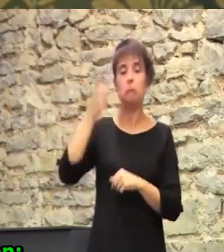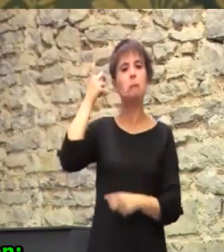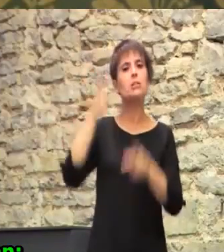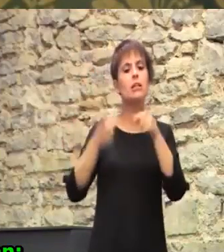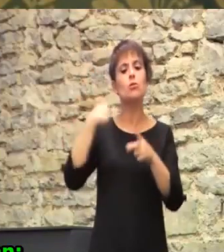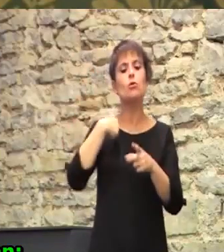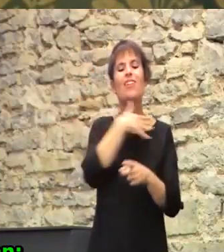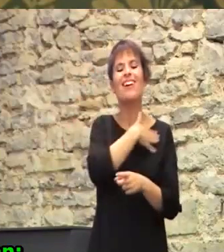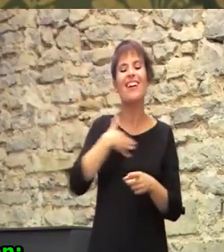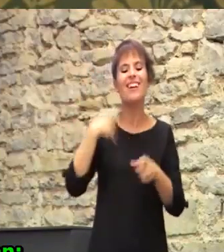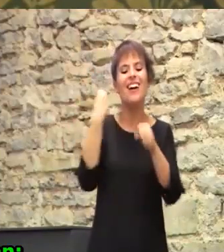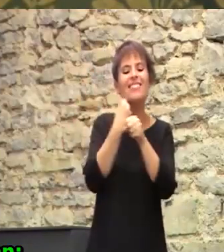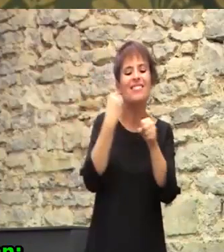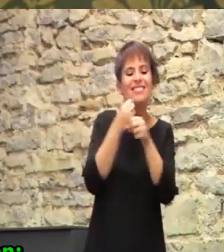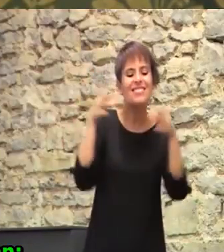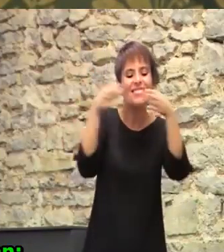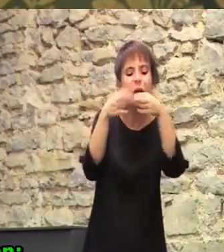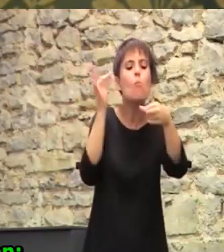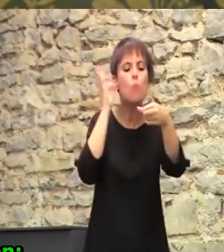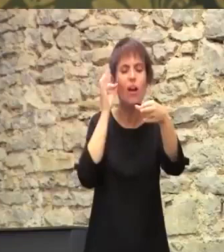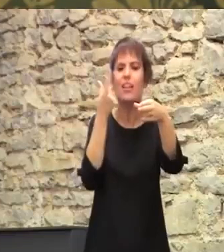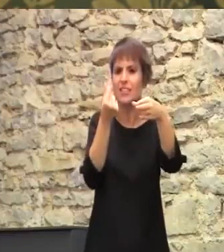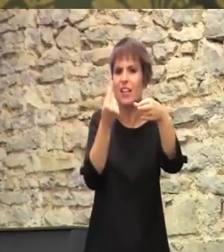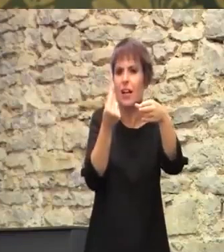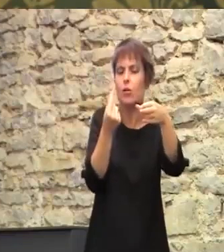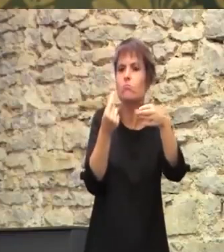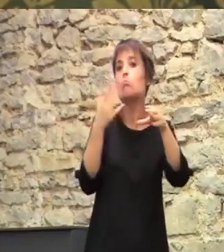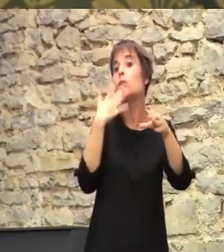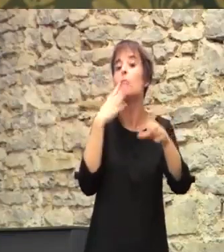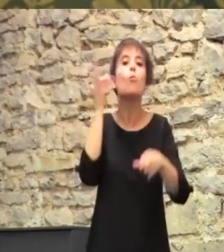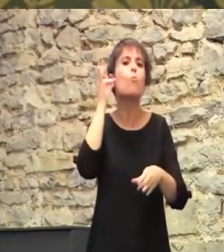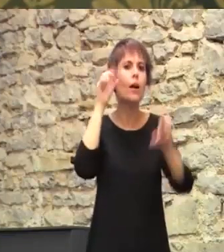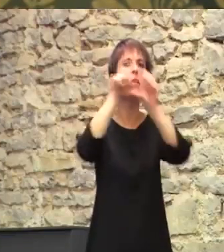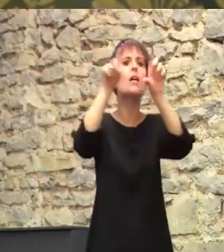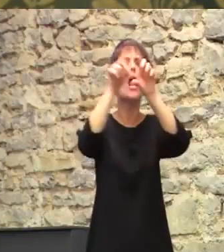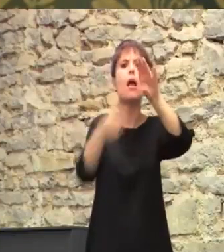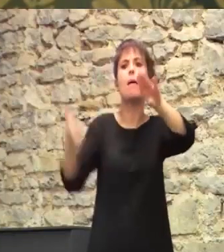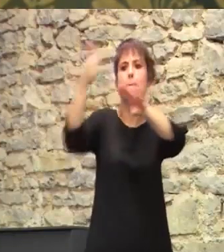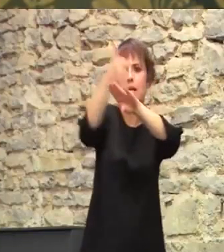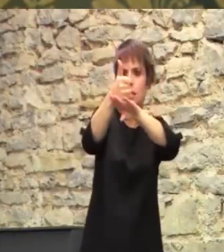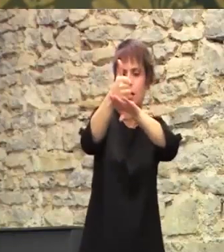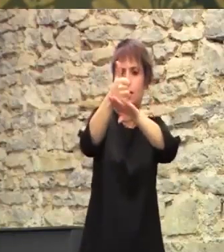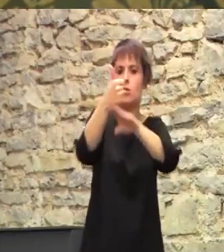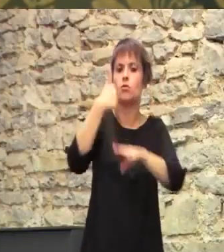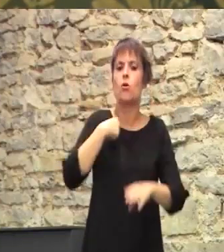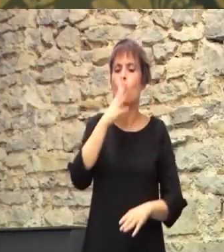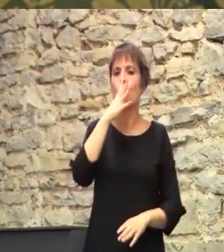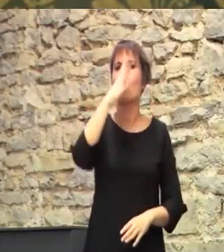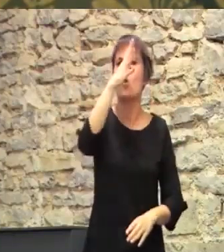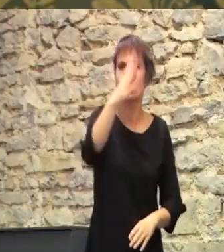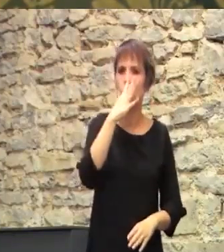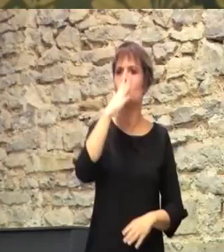trabajar con mujeres de dinero sabían mujeres empresarias y entonces hice durante 45 años